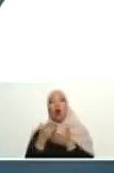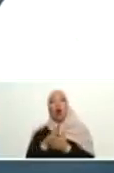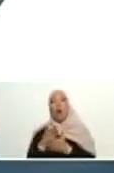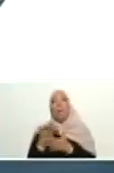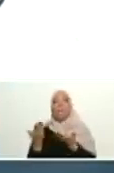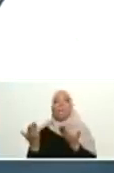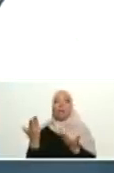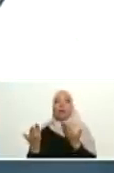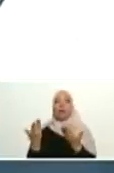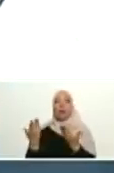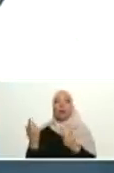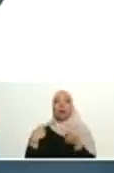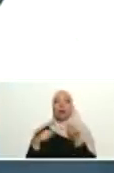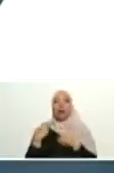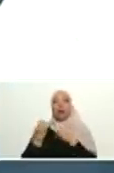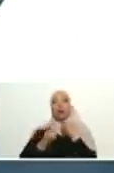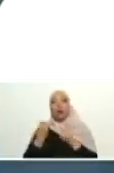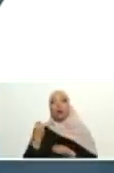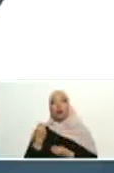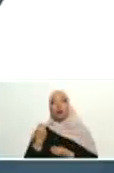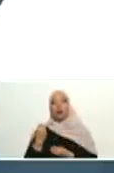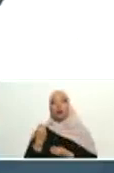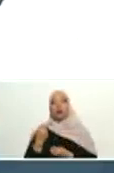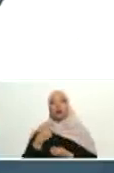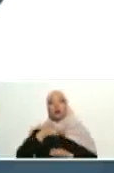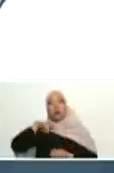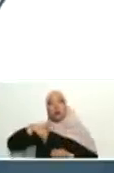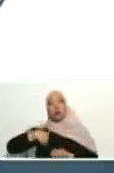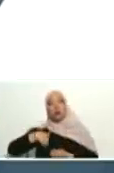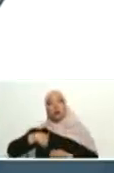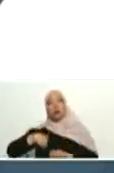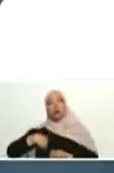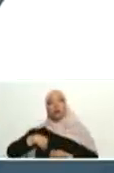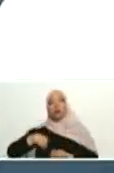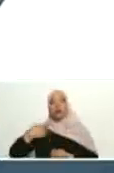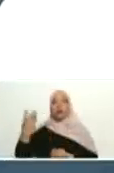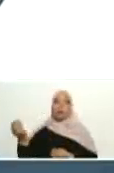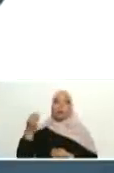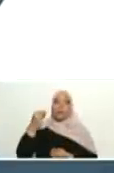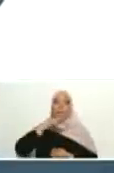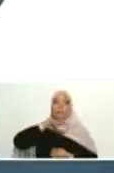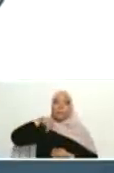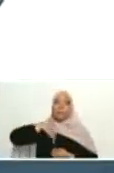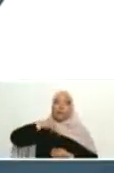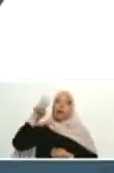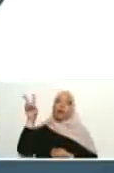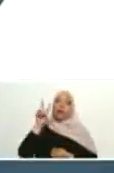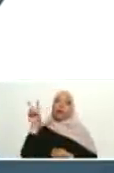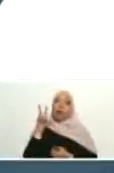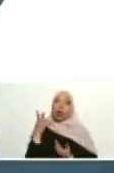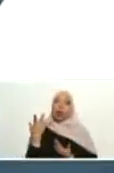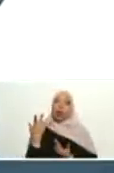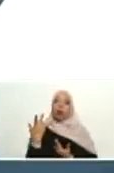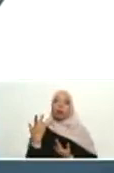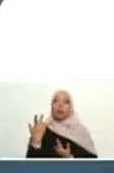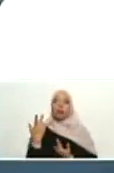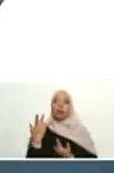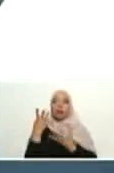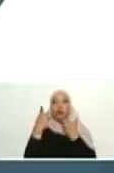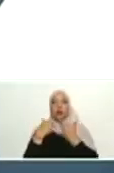de las transacciones que se dieron en los canales electrónicos, el uso del dinero electrónico que es mayoritario en nuestro país. Bueno,